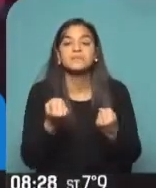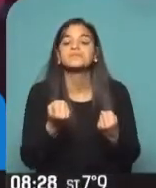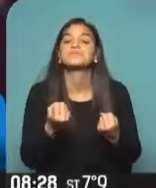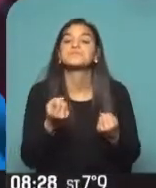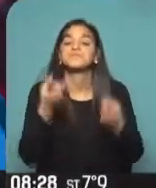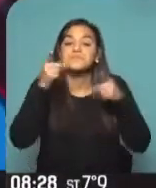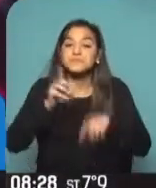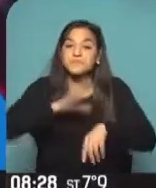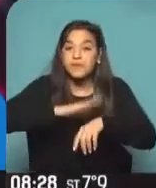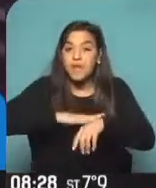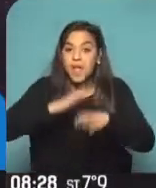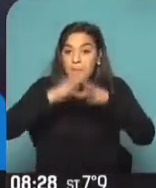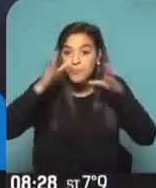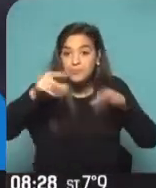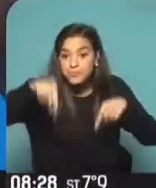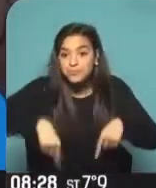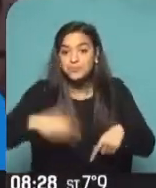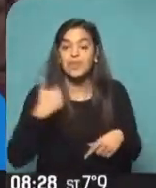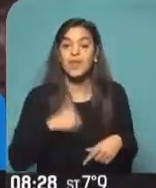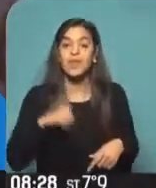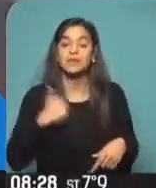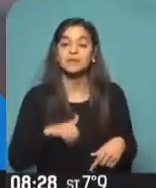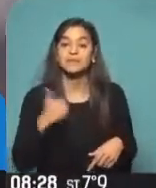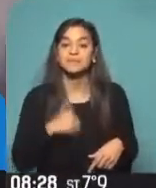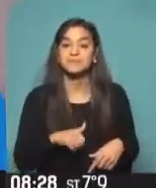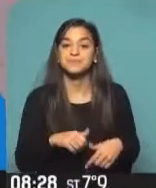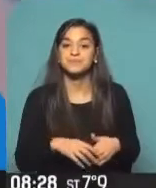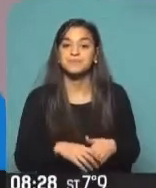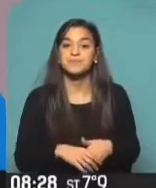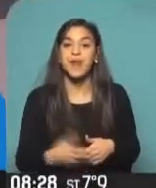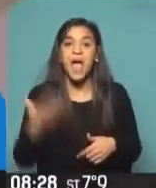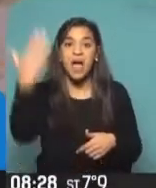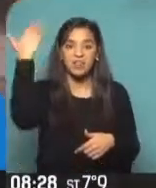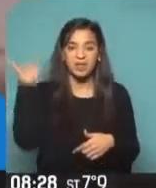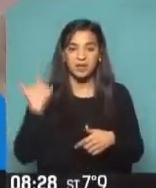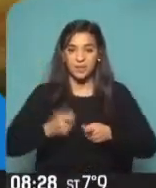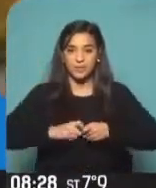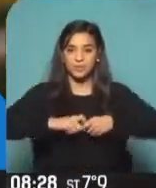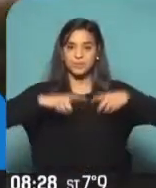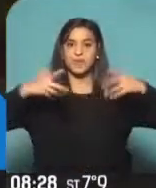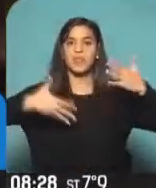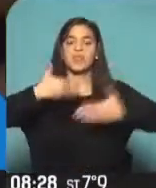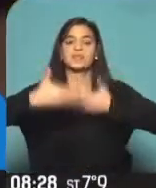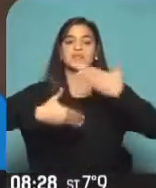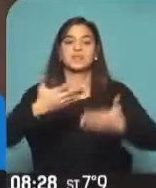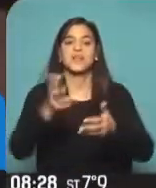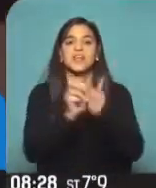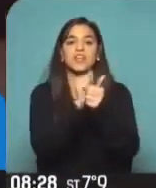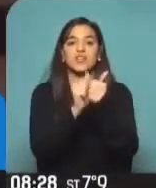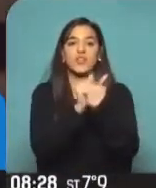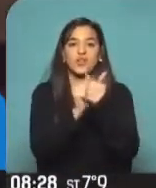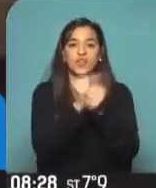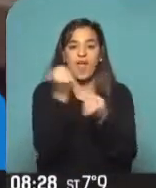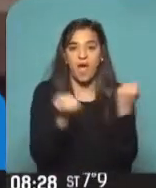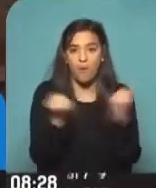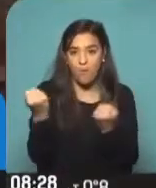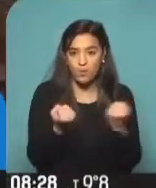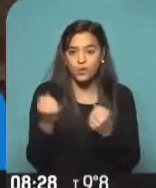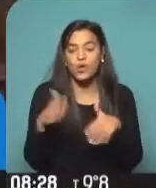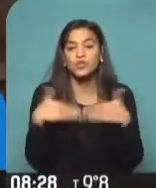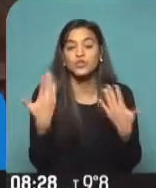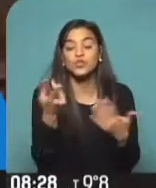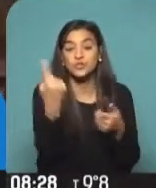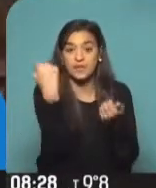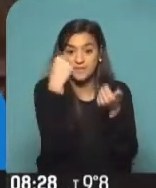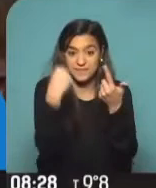en una época donde la argentina había crecido y estaba desarrollando su industria automotriz claro entonces todo